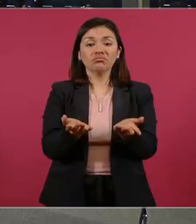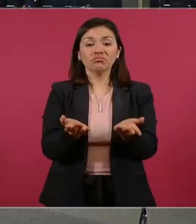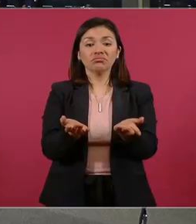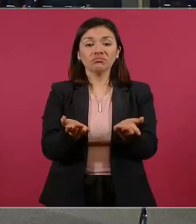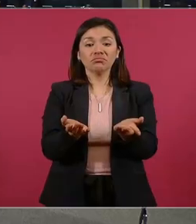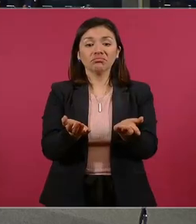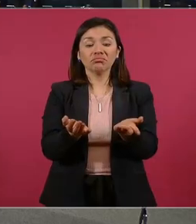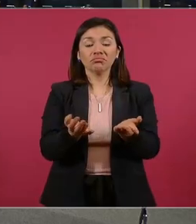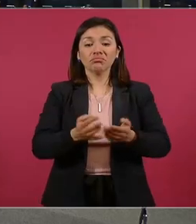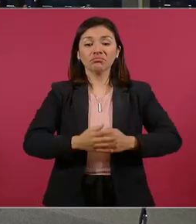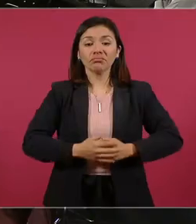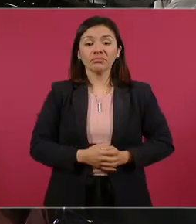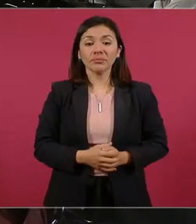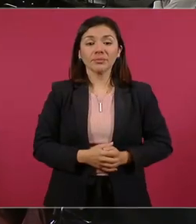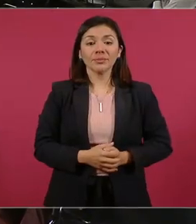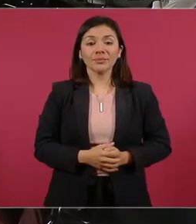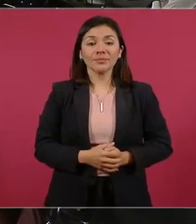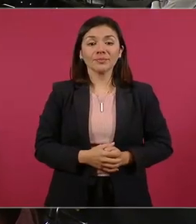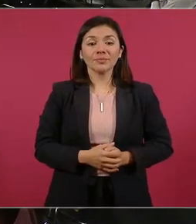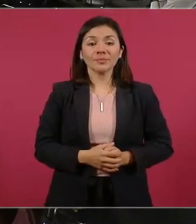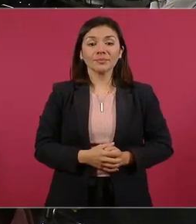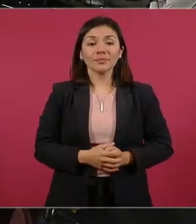Tienen